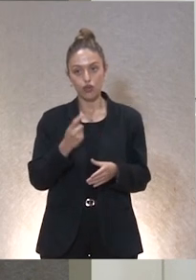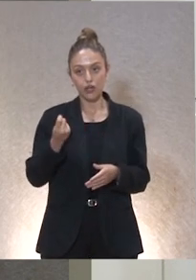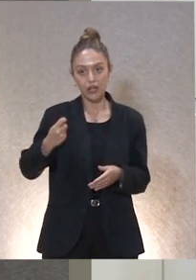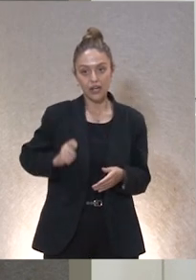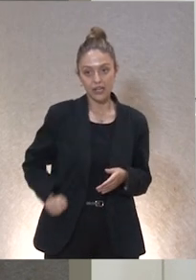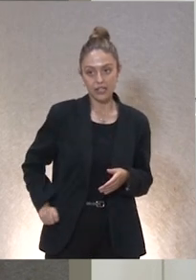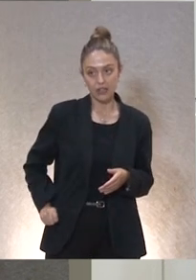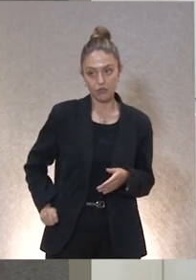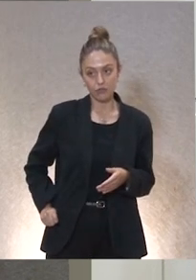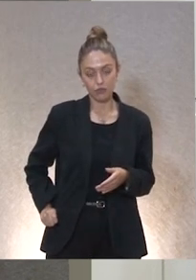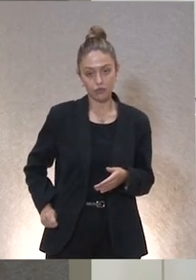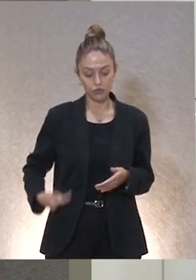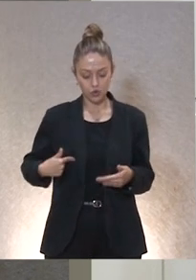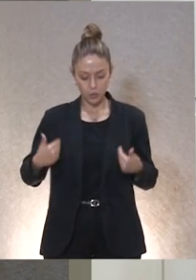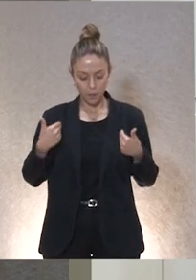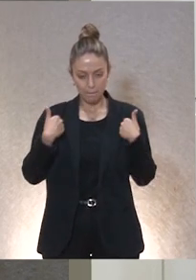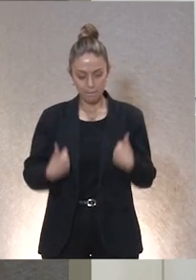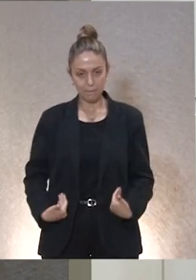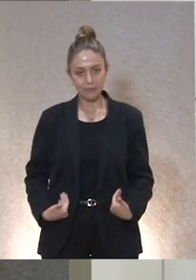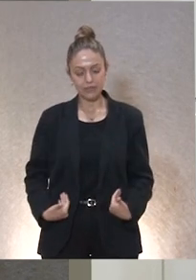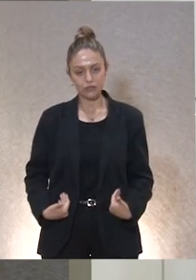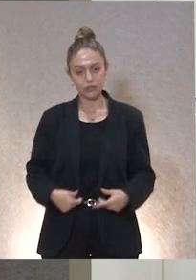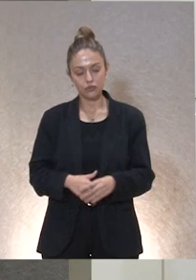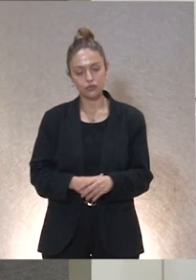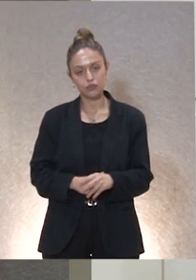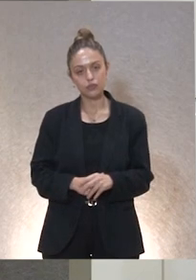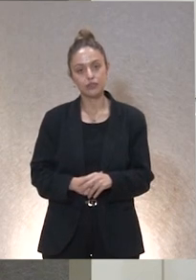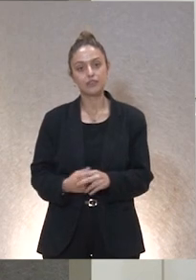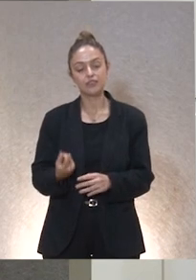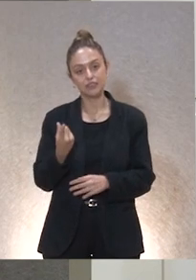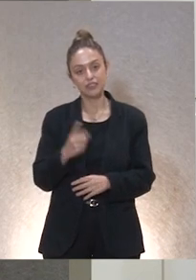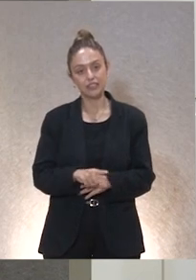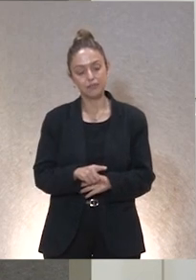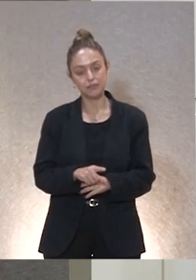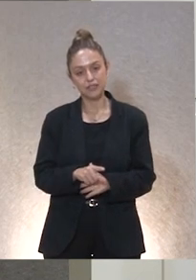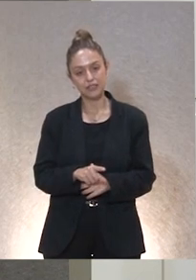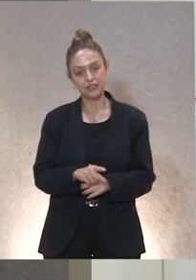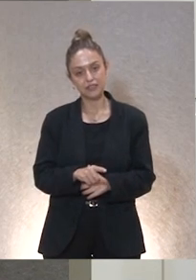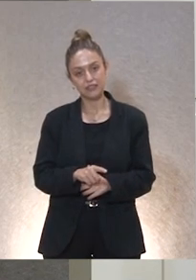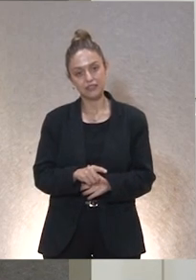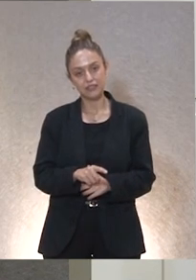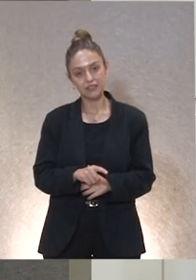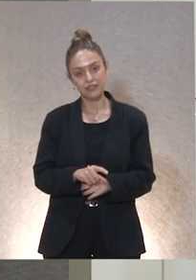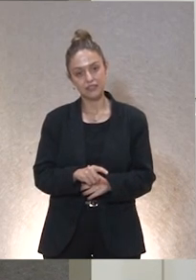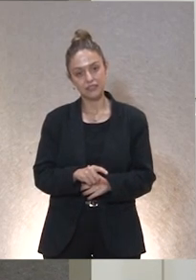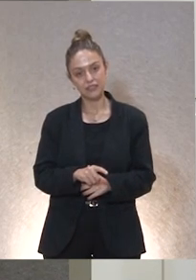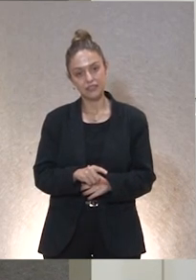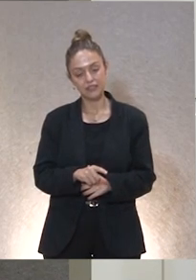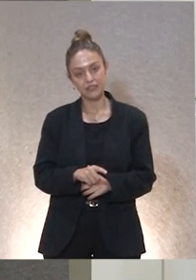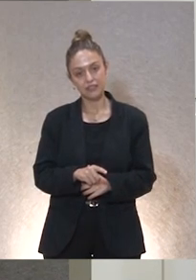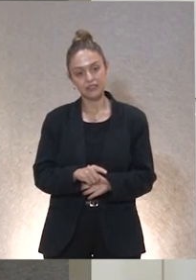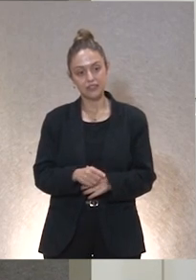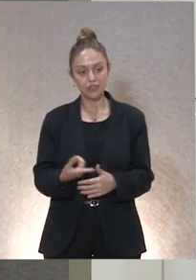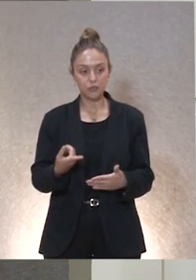como persona no luego también pues los grupos de de de